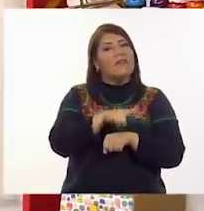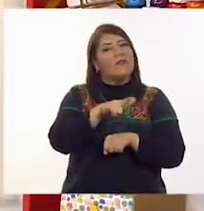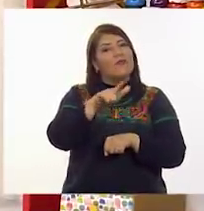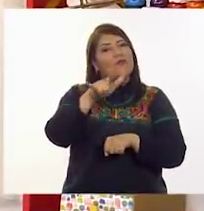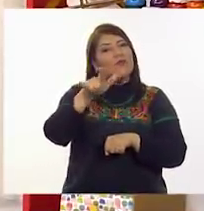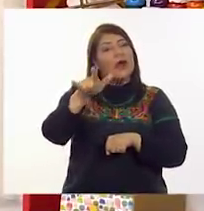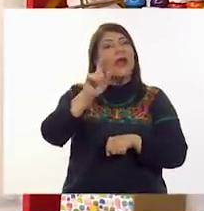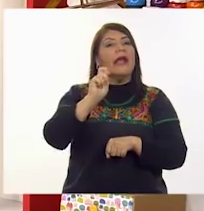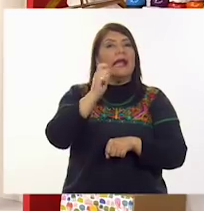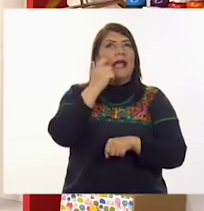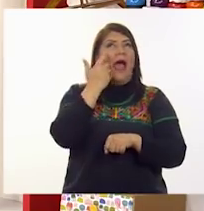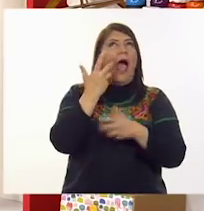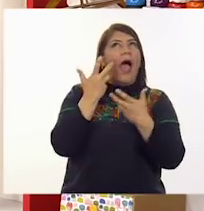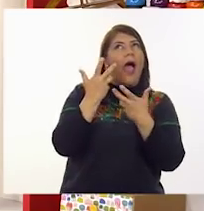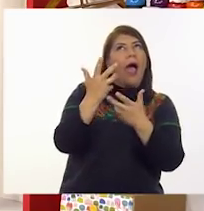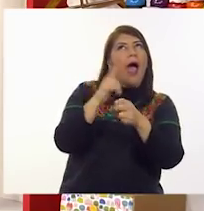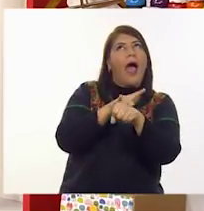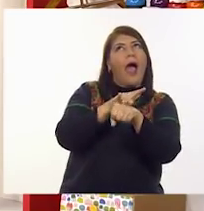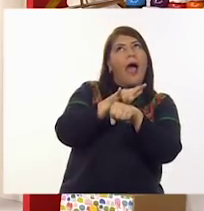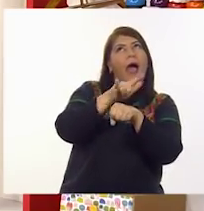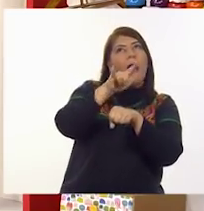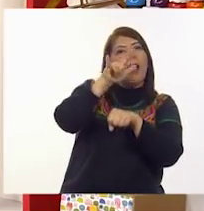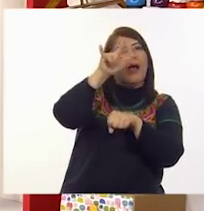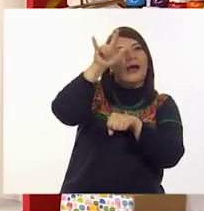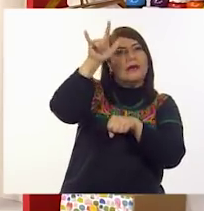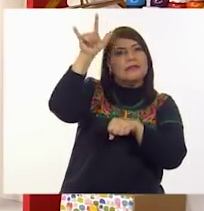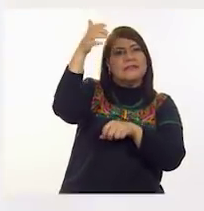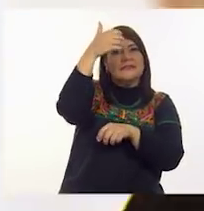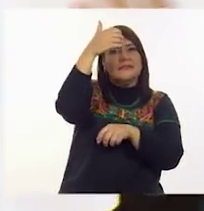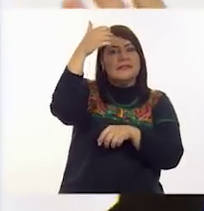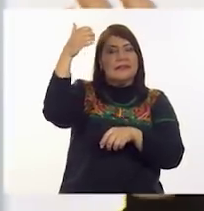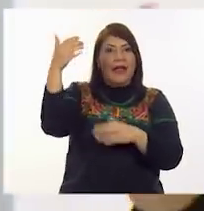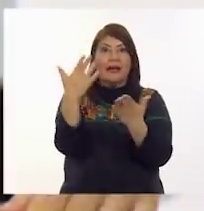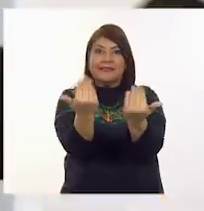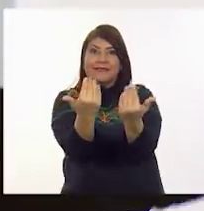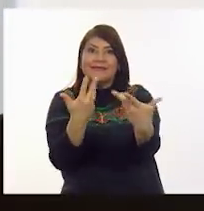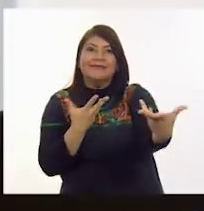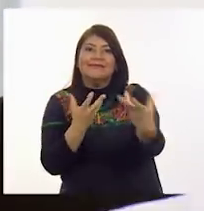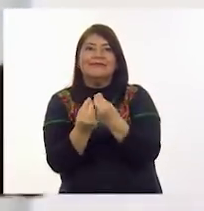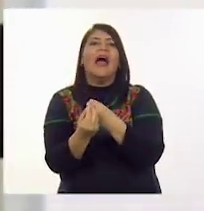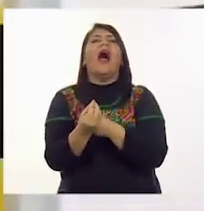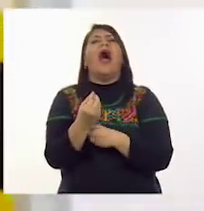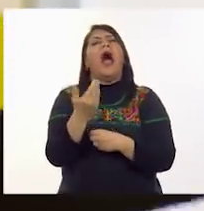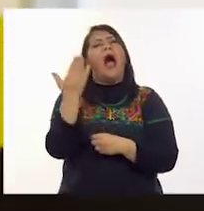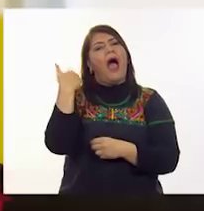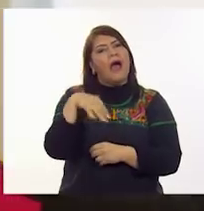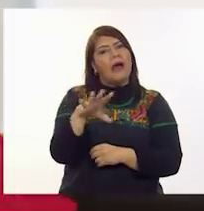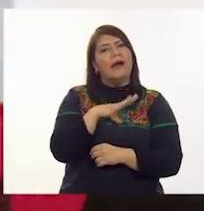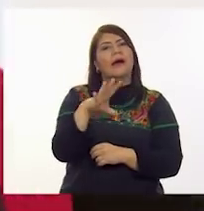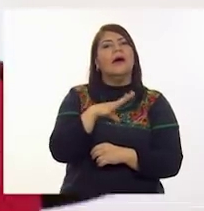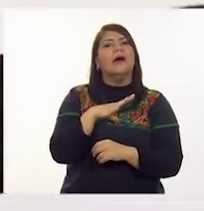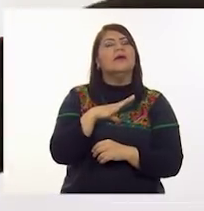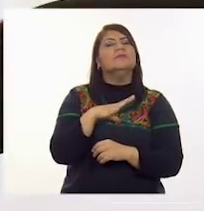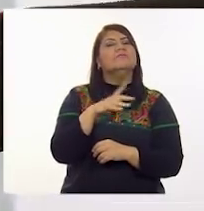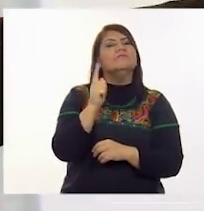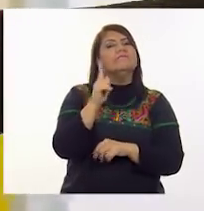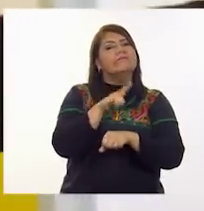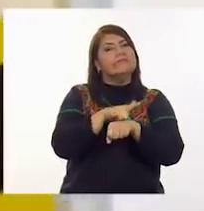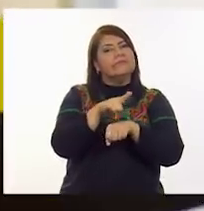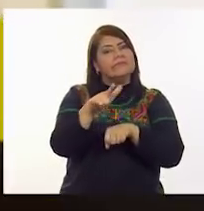al cielo quería llegar. Todos conmigo. Había una vez